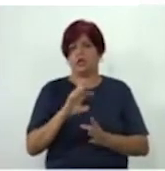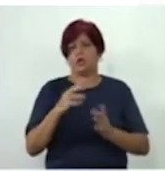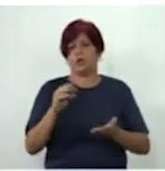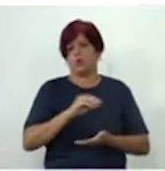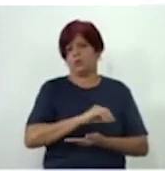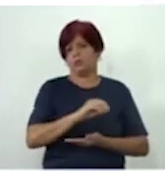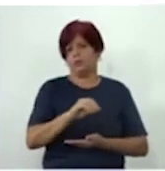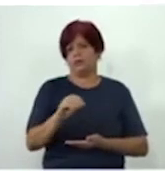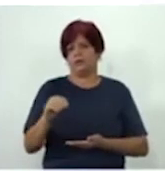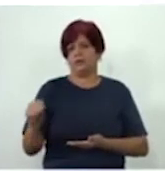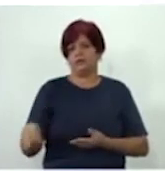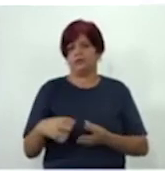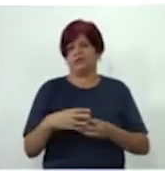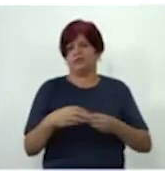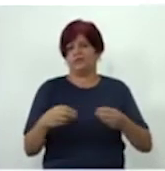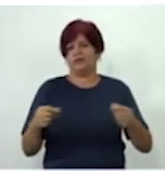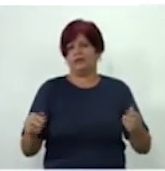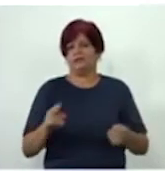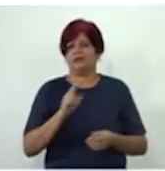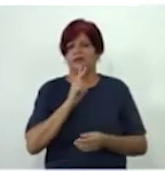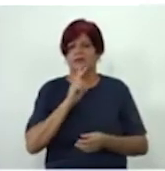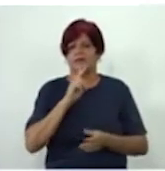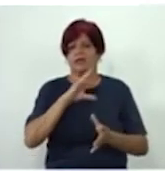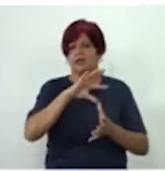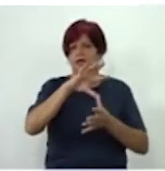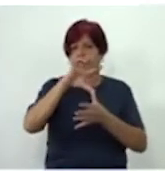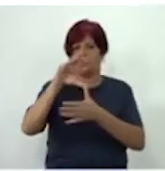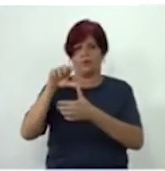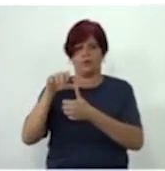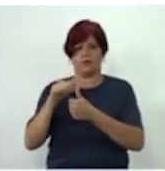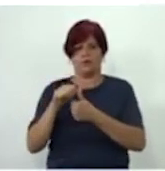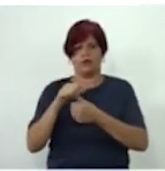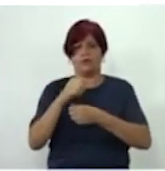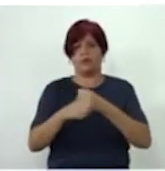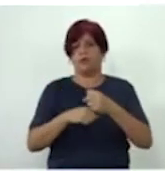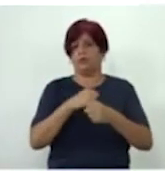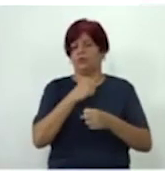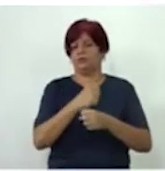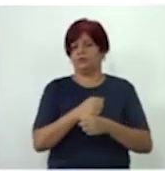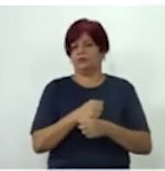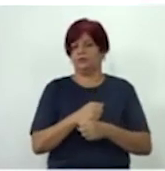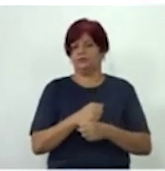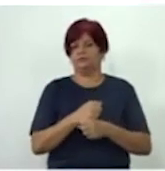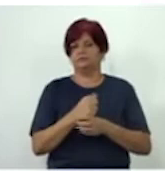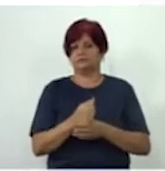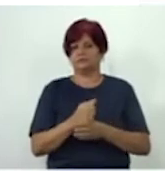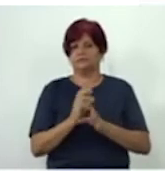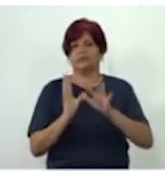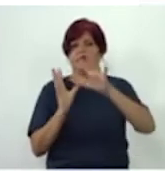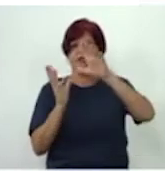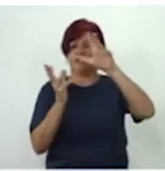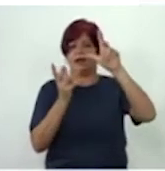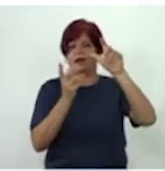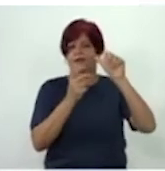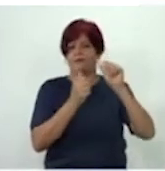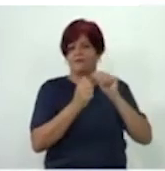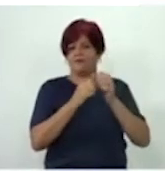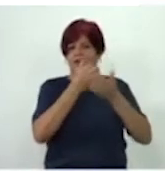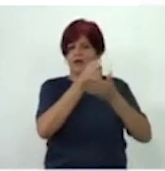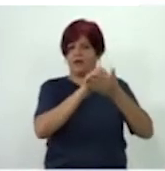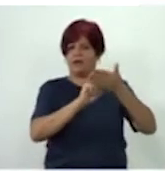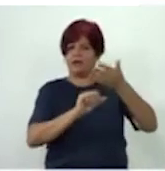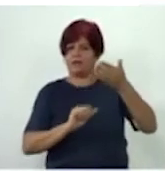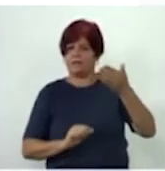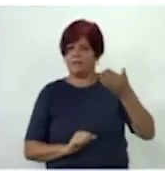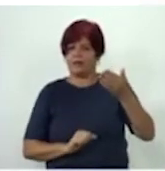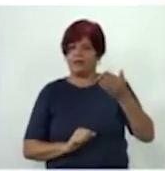distribuidas las tierras y las aguas en el planeta utilizando la esfera geográfica y el mapa,